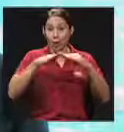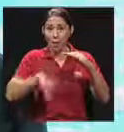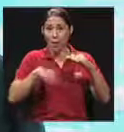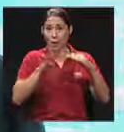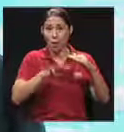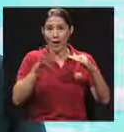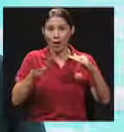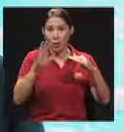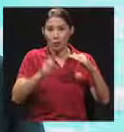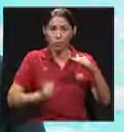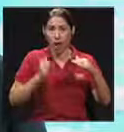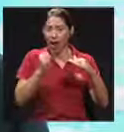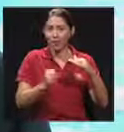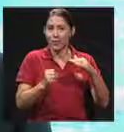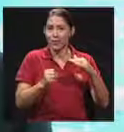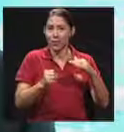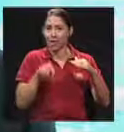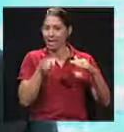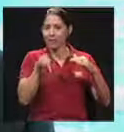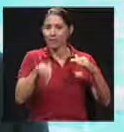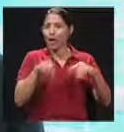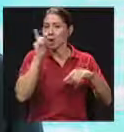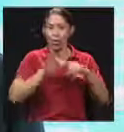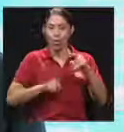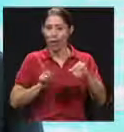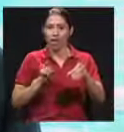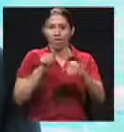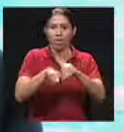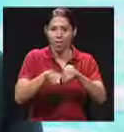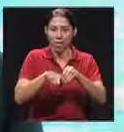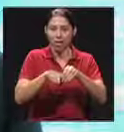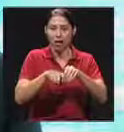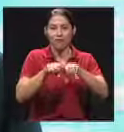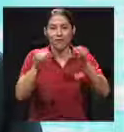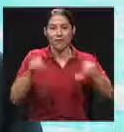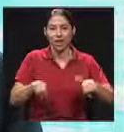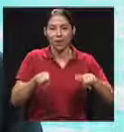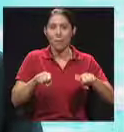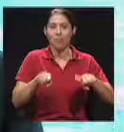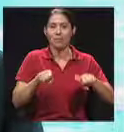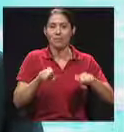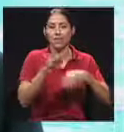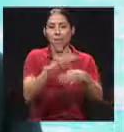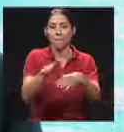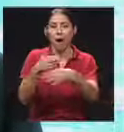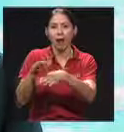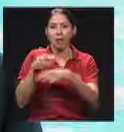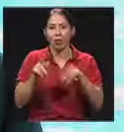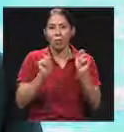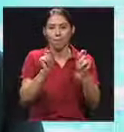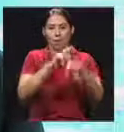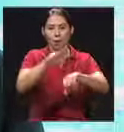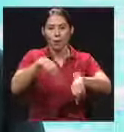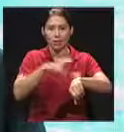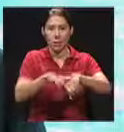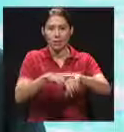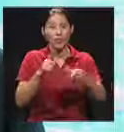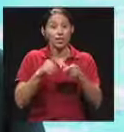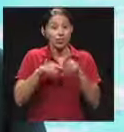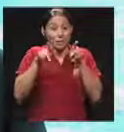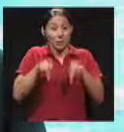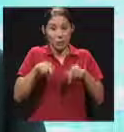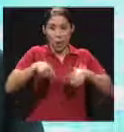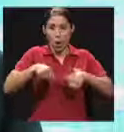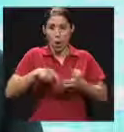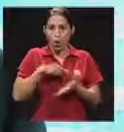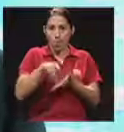44, 45 años hoy podría entrar al régimen de reparto del magisterio nacional. Entonces, los que